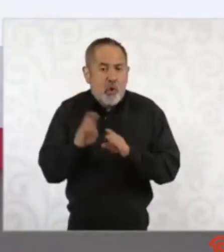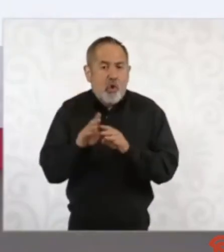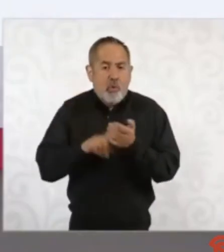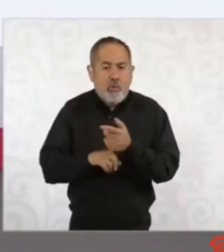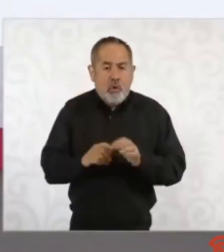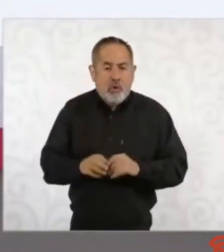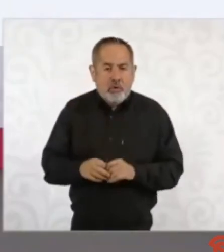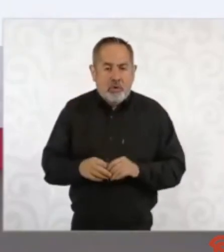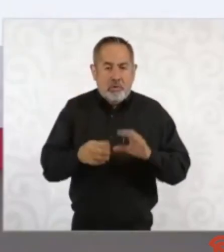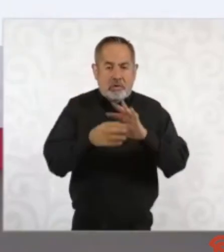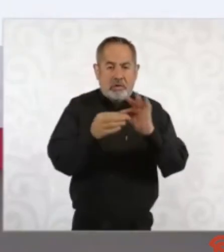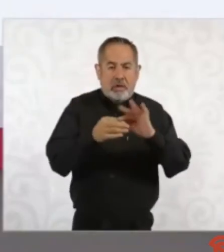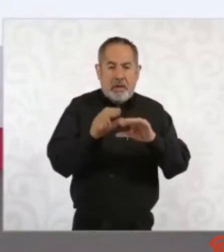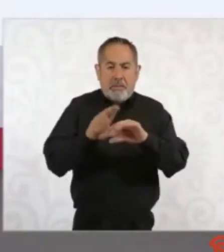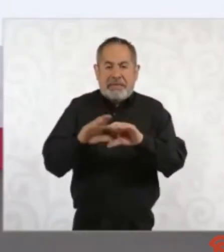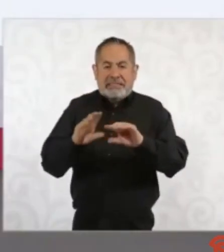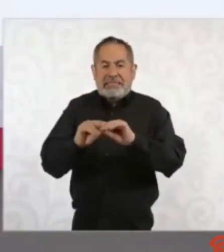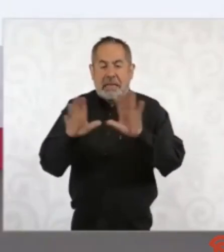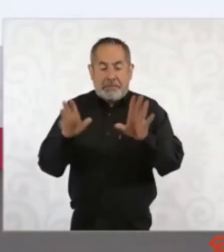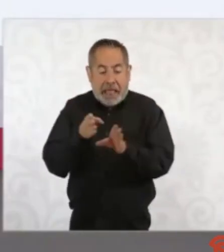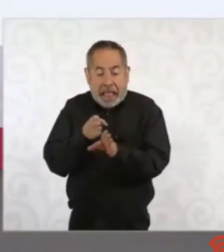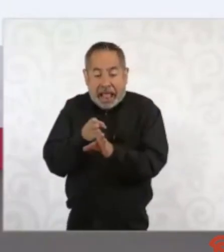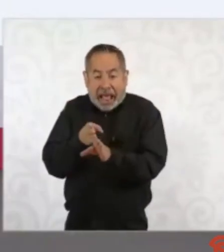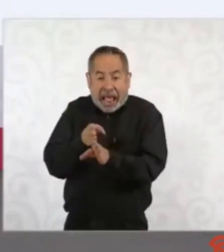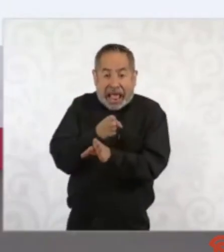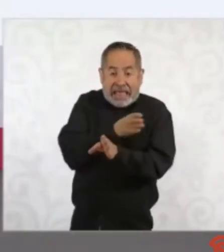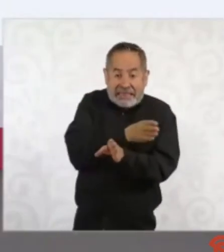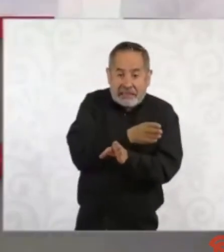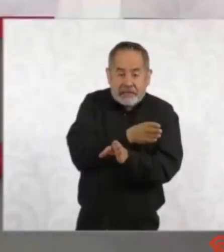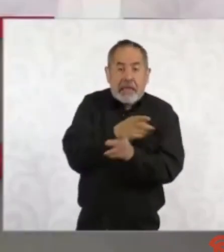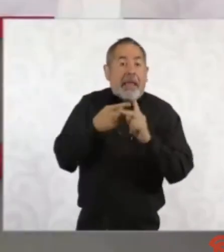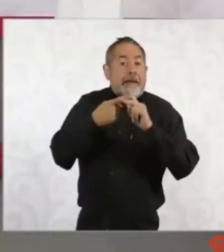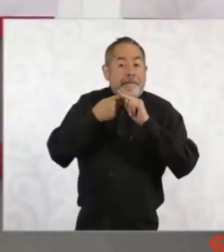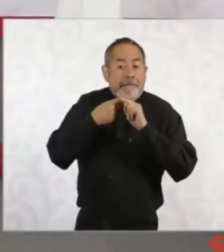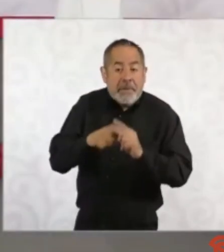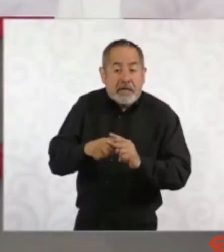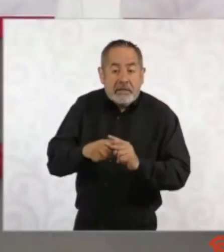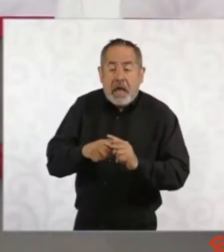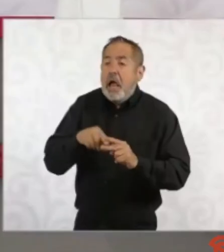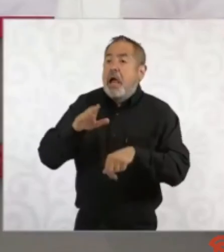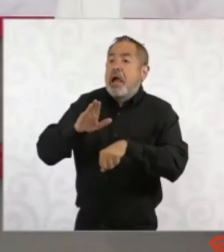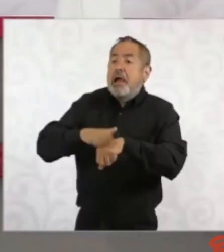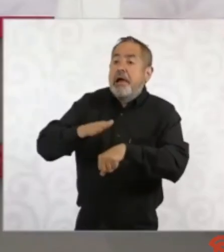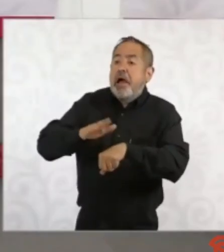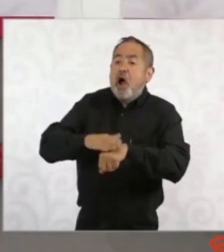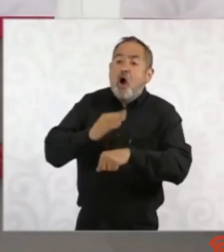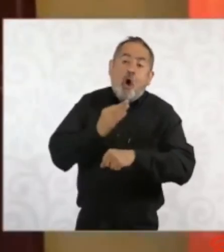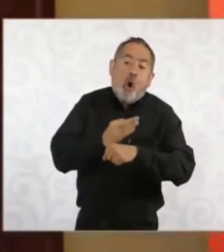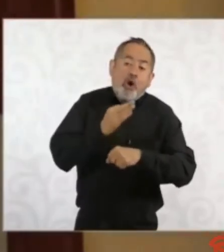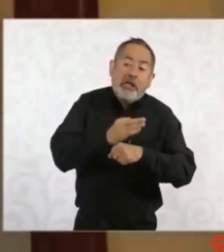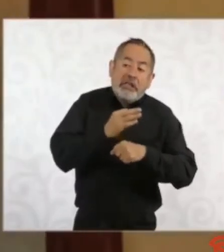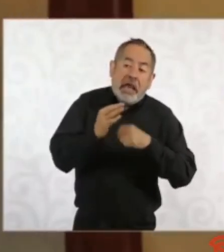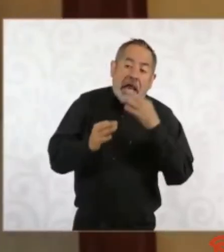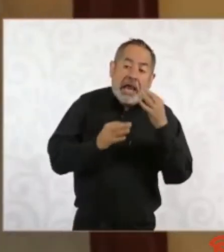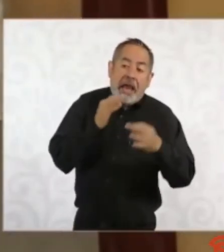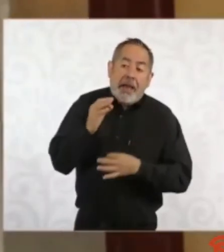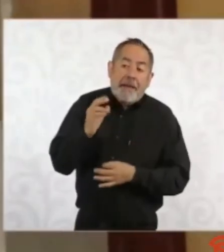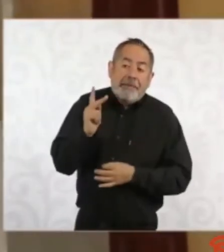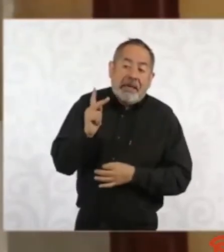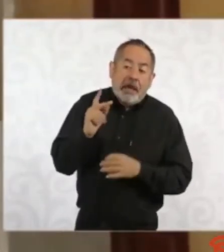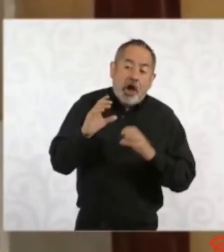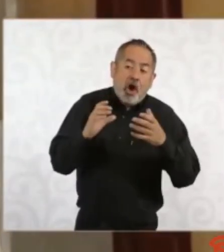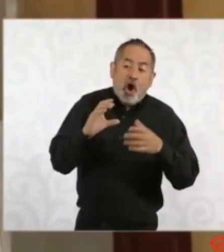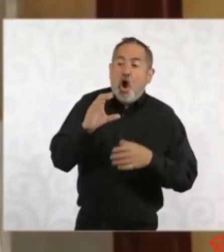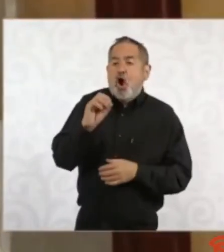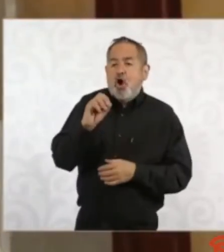expresar verbalmente de forma clara y previa. Previamente debes expresar que se trata de un